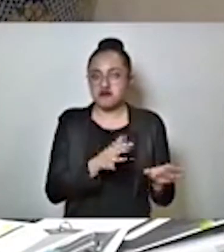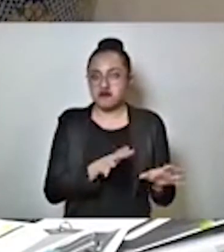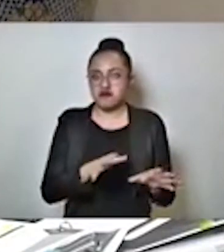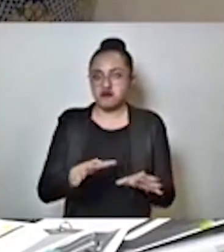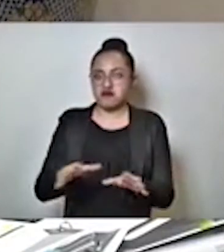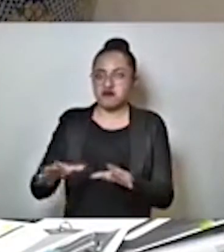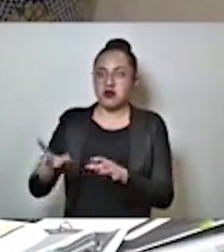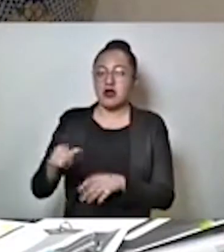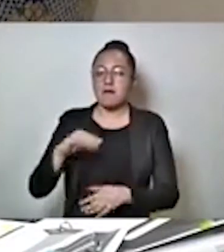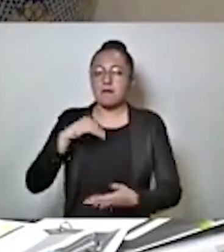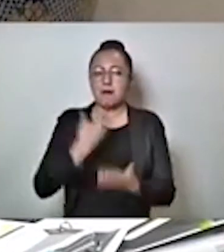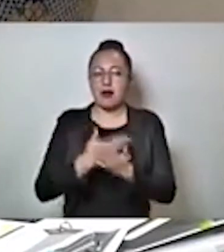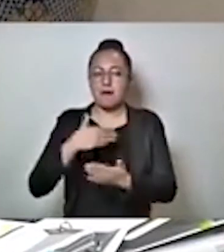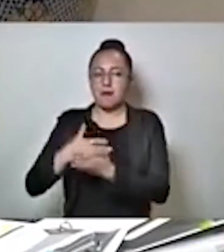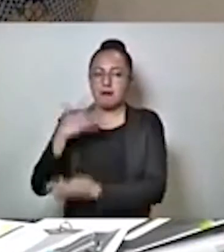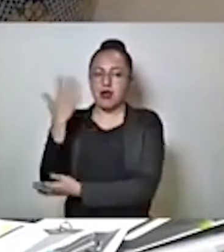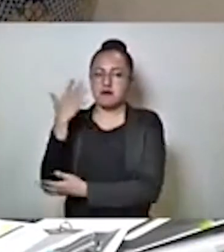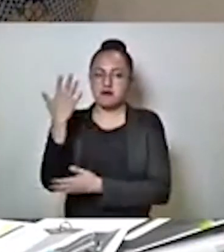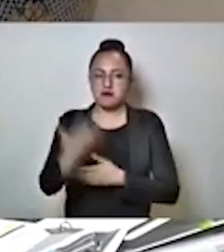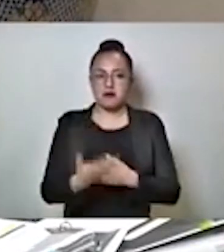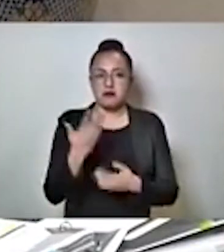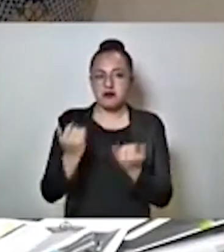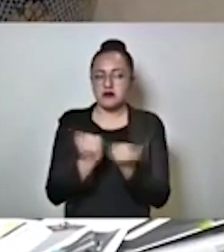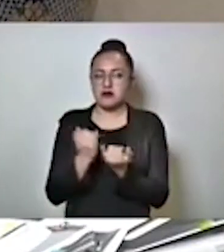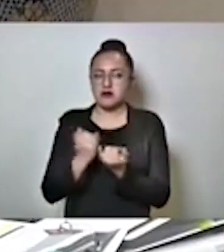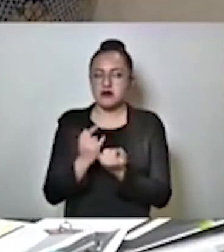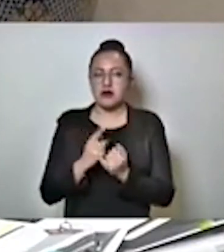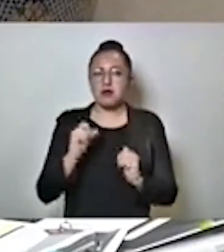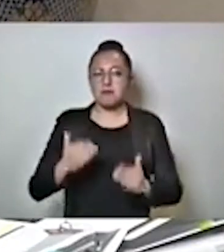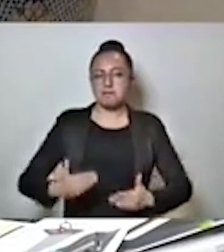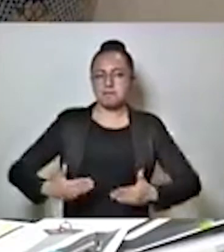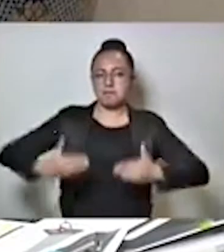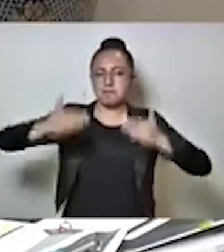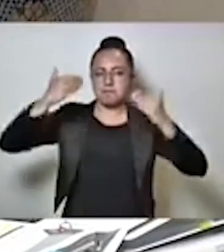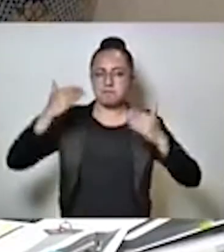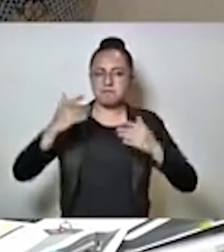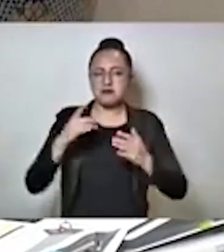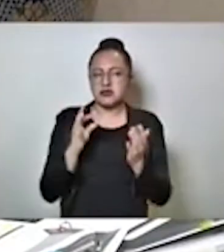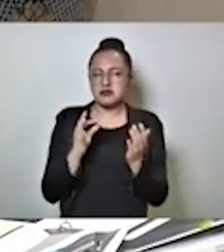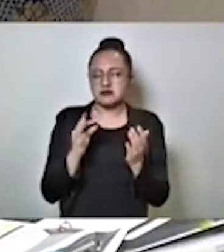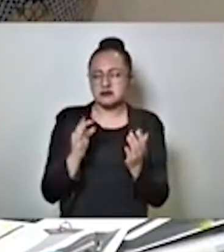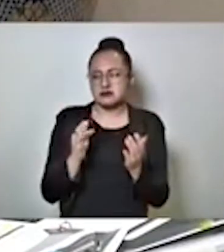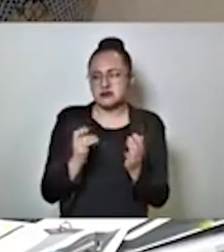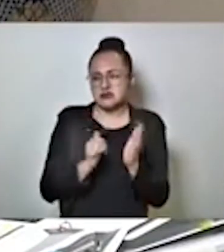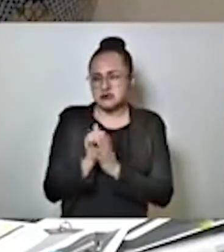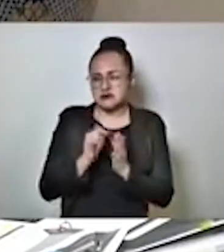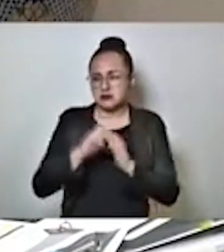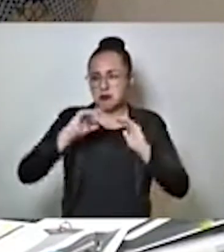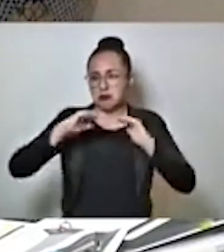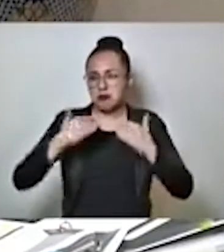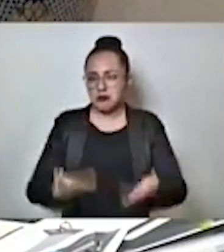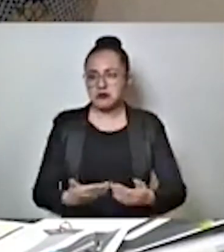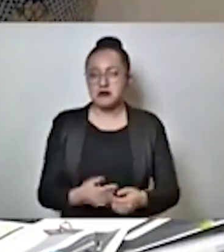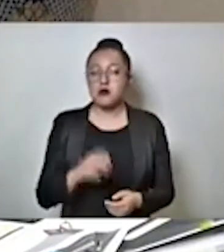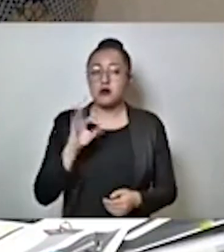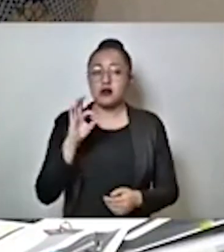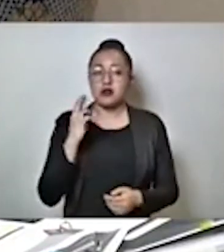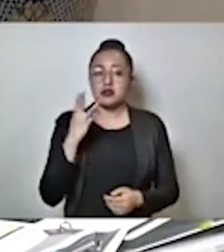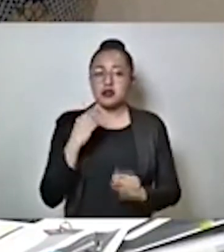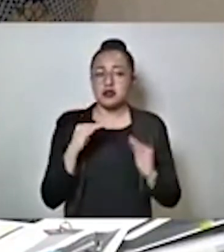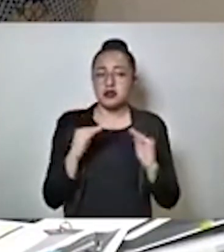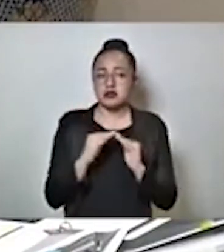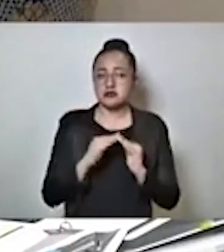caída de árboles, algunas bardas resultaron dañadas y 43 viviendas de esa